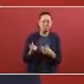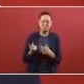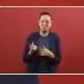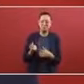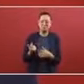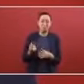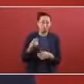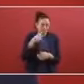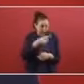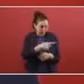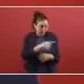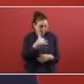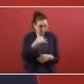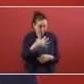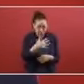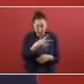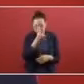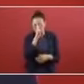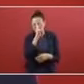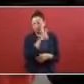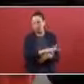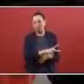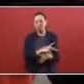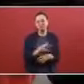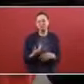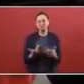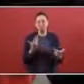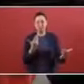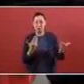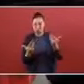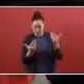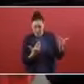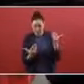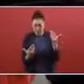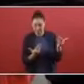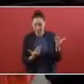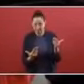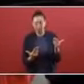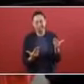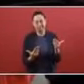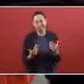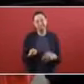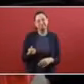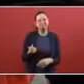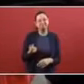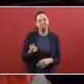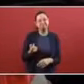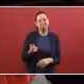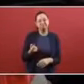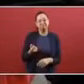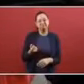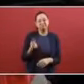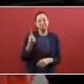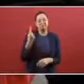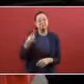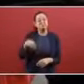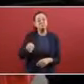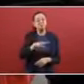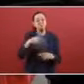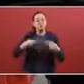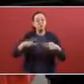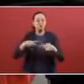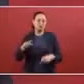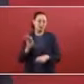sea, muy poquito en comparación, y eso en beneficio de la gente,